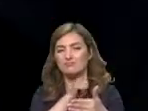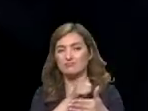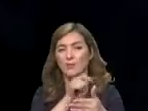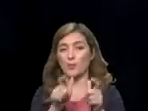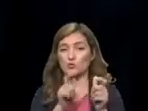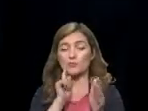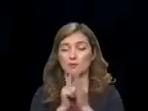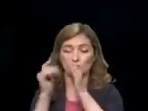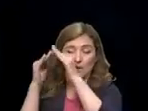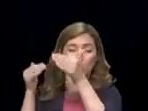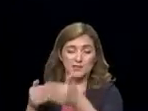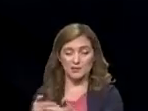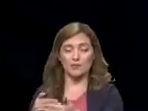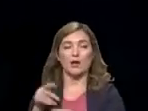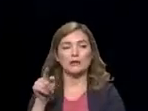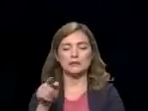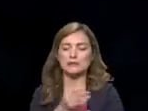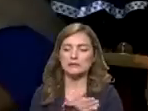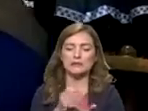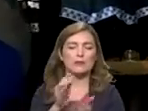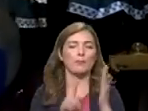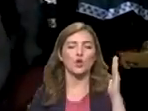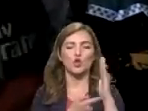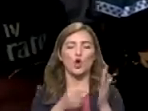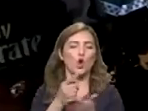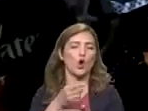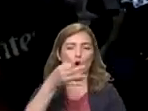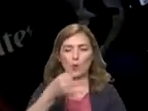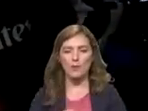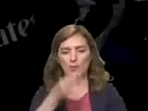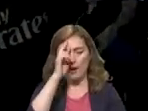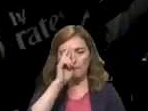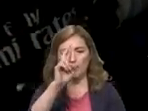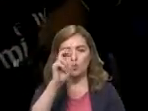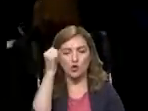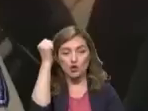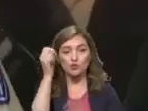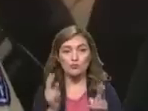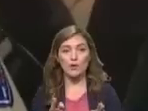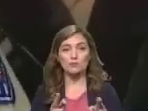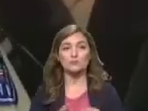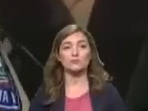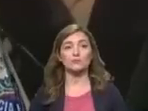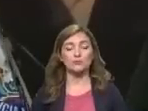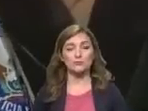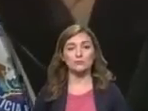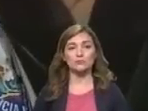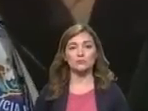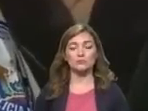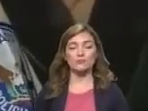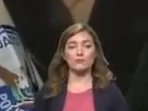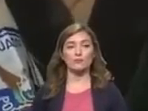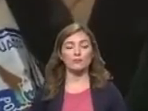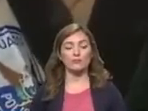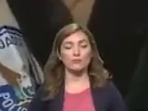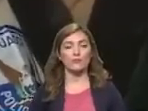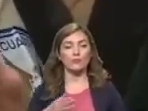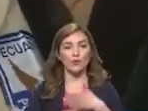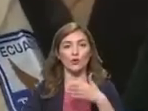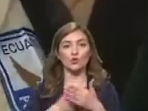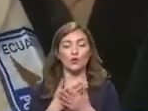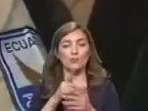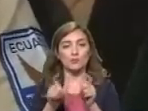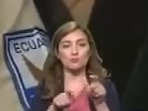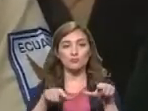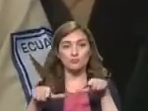se las desalojó del lugar cumpliendo los protocolos y respetando los derechos humanos. Vamos a garantizar que todas estas personas, donde